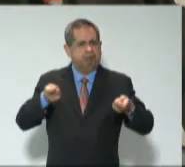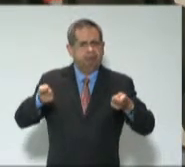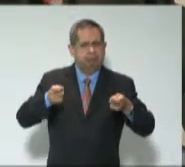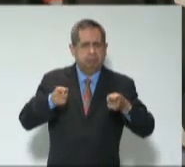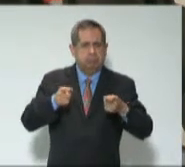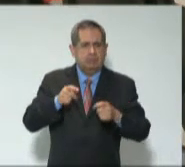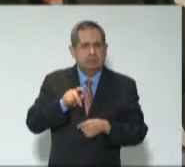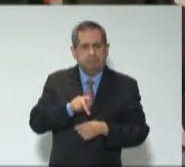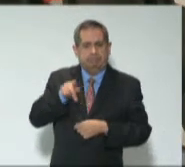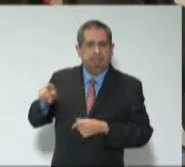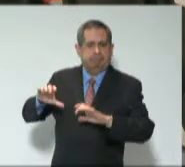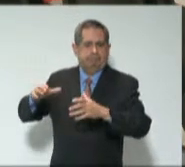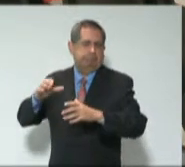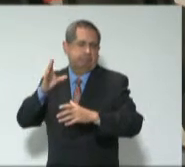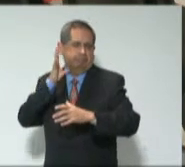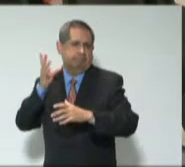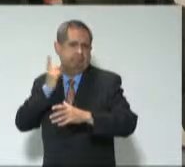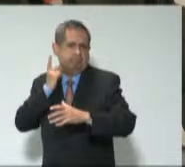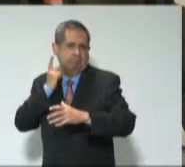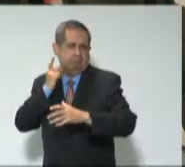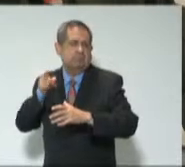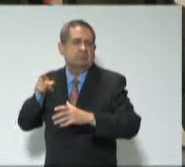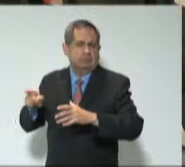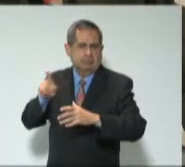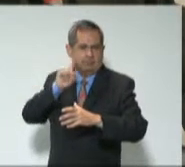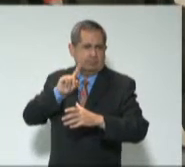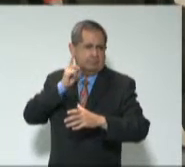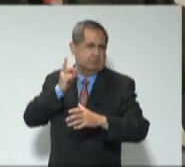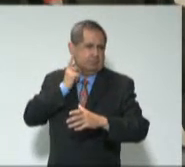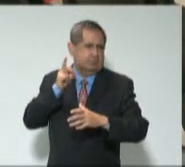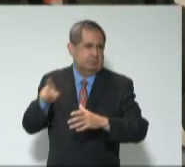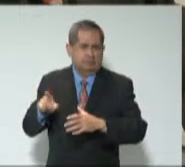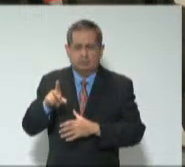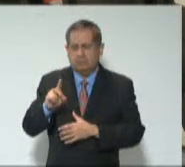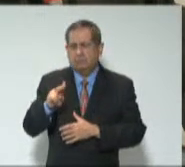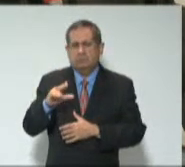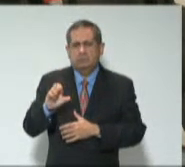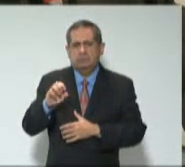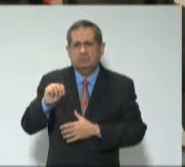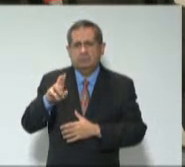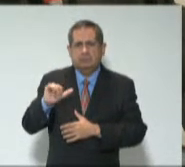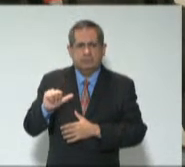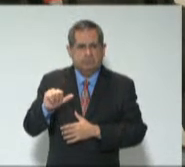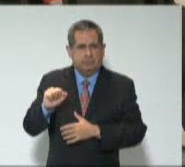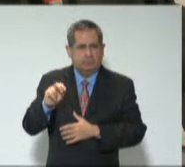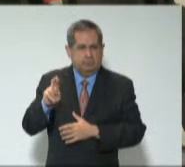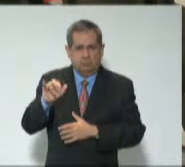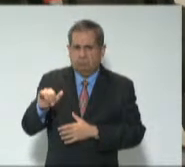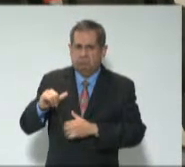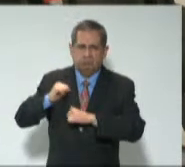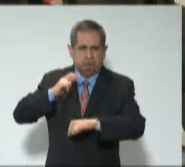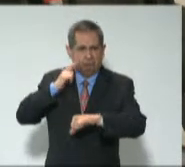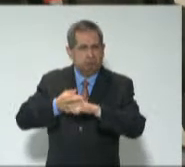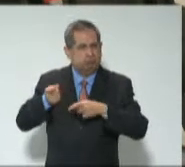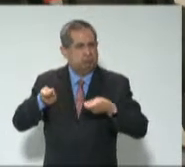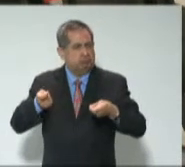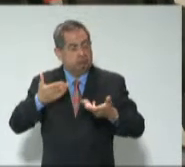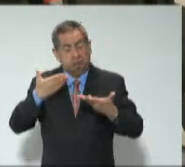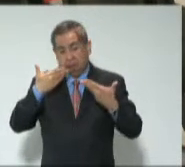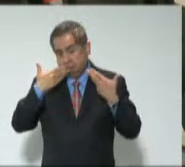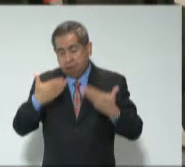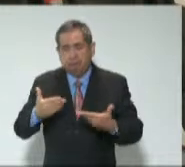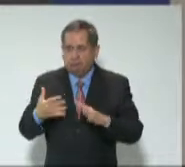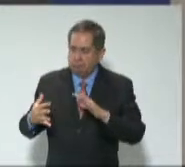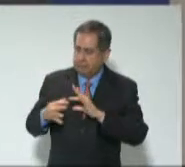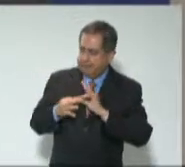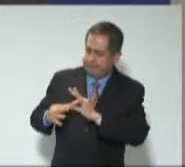colegislador nuestra diputada Dulce María sauri con quien hemos tenido la